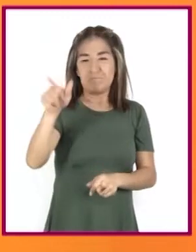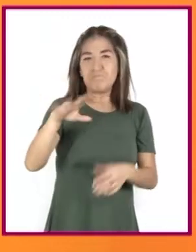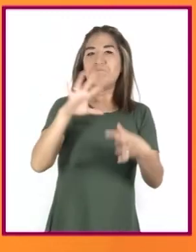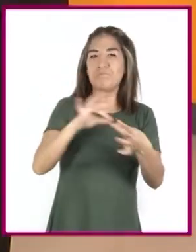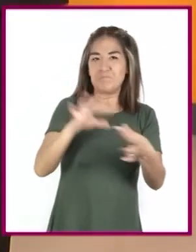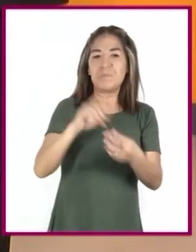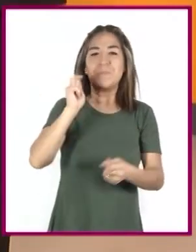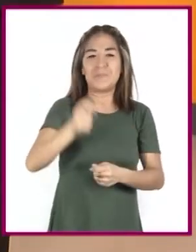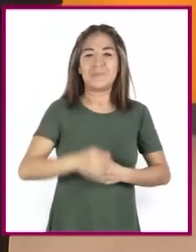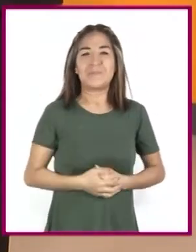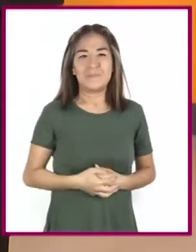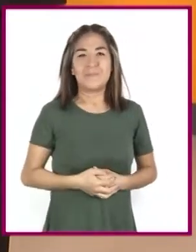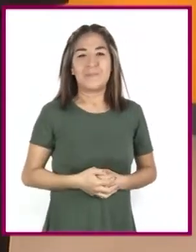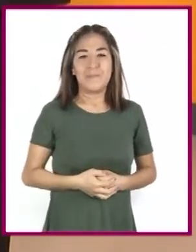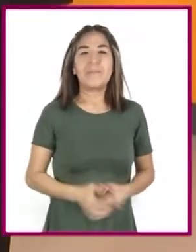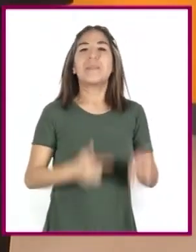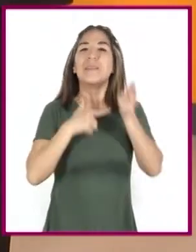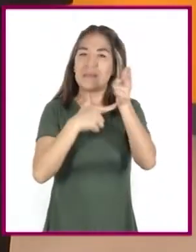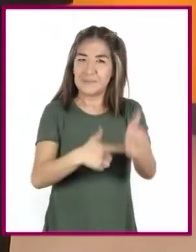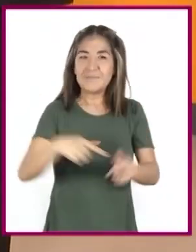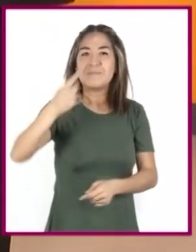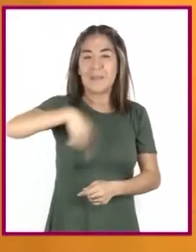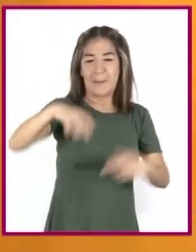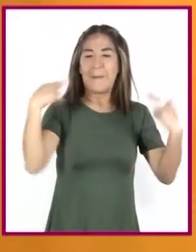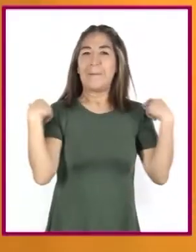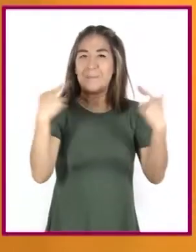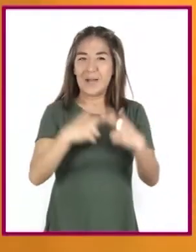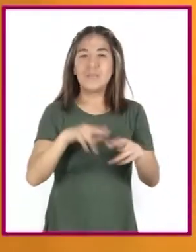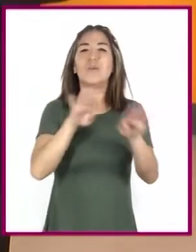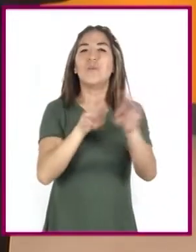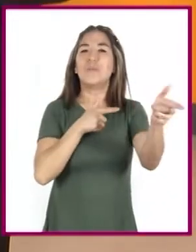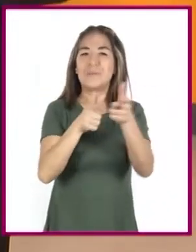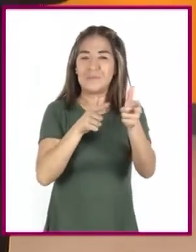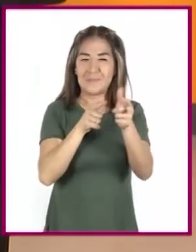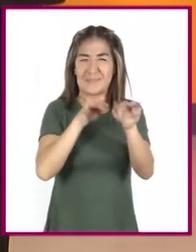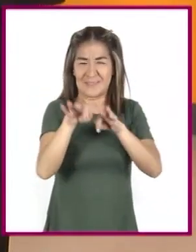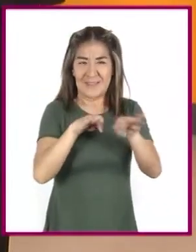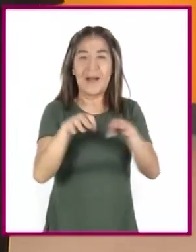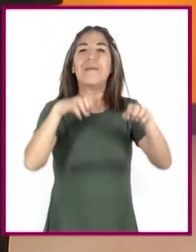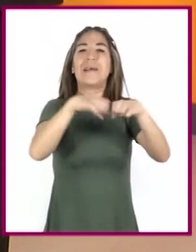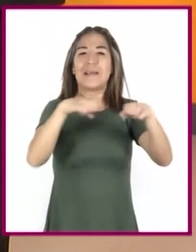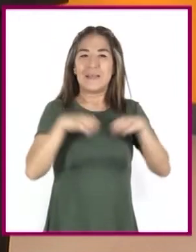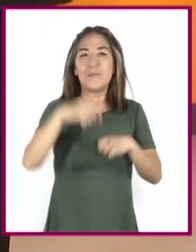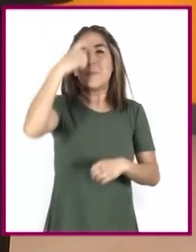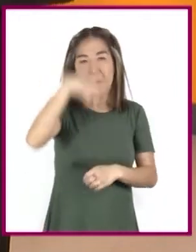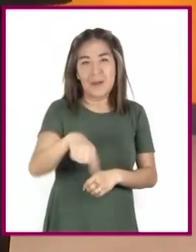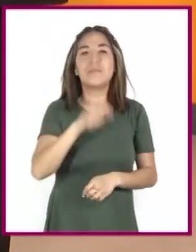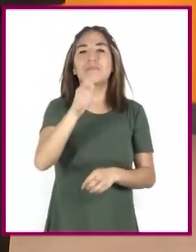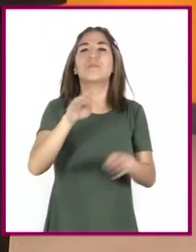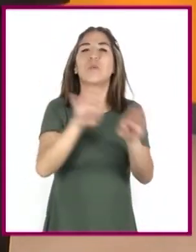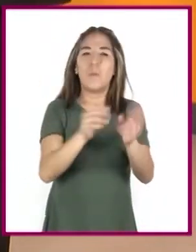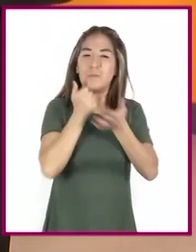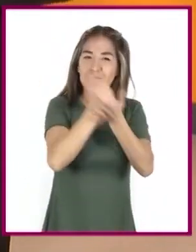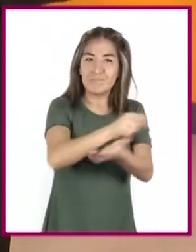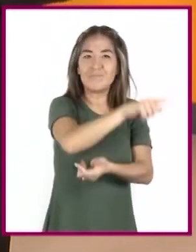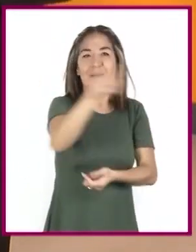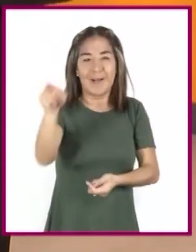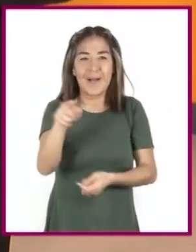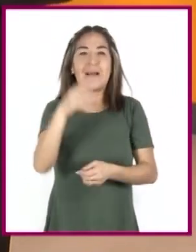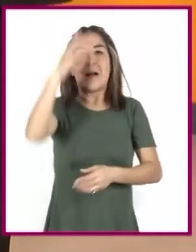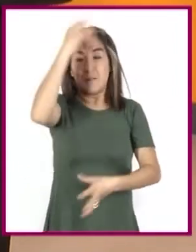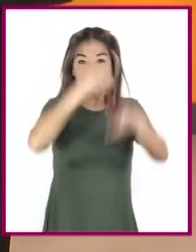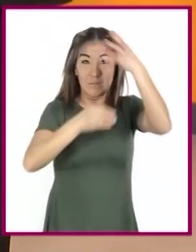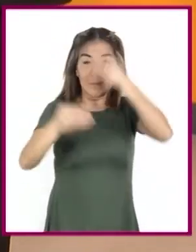comentario. Pues seguiremos trabajando en equipo y empleando todas las herramientas que tengamos a la mano para que ustedes